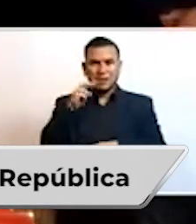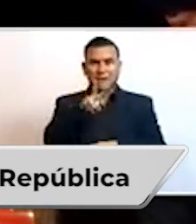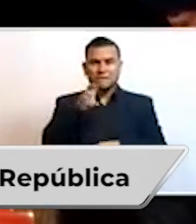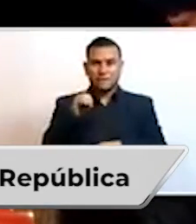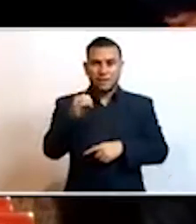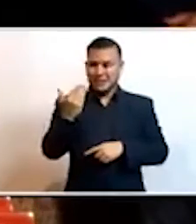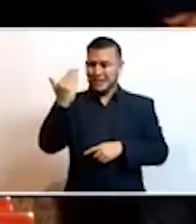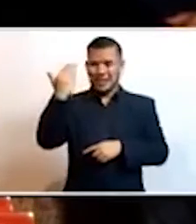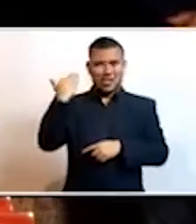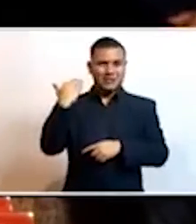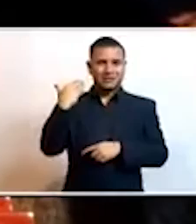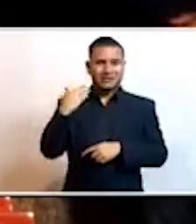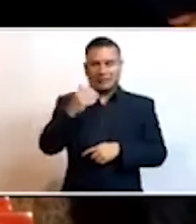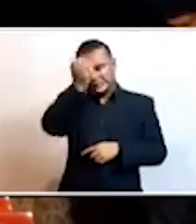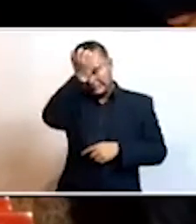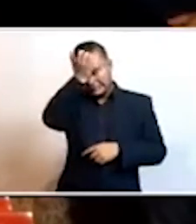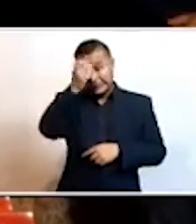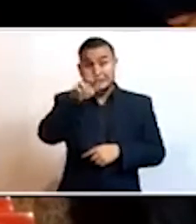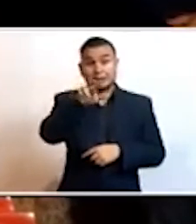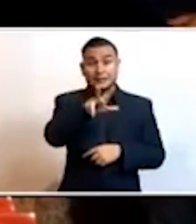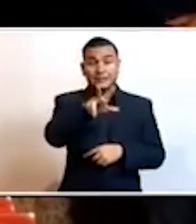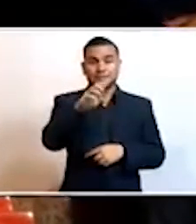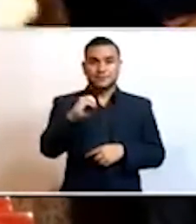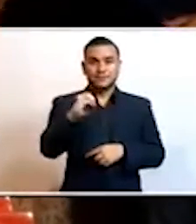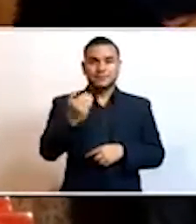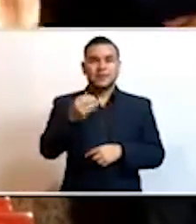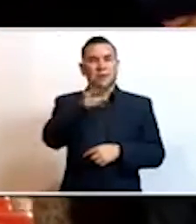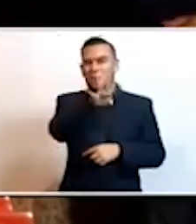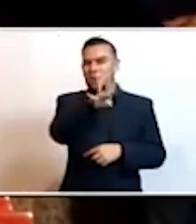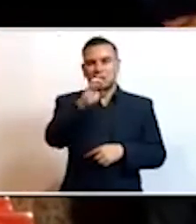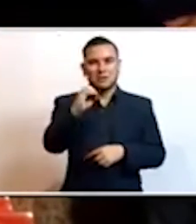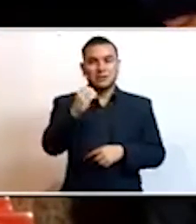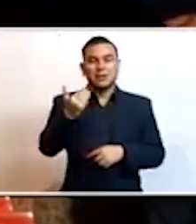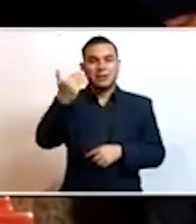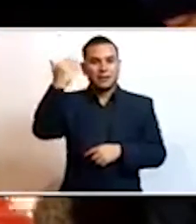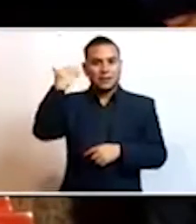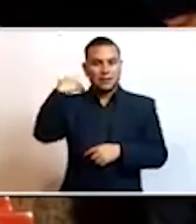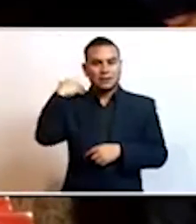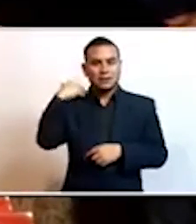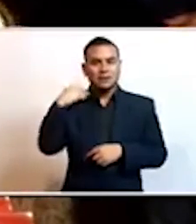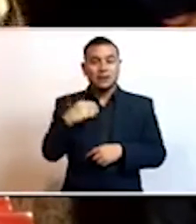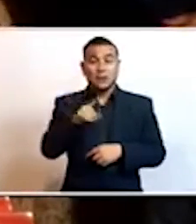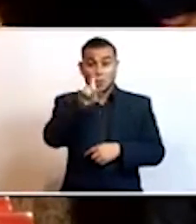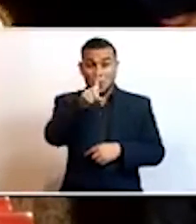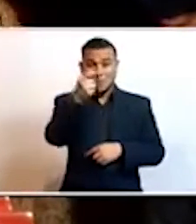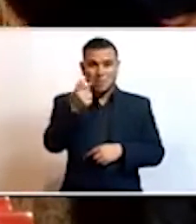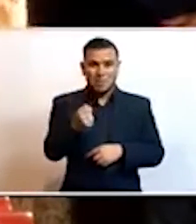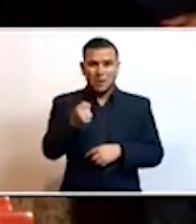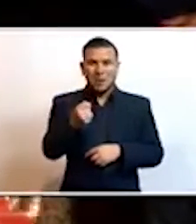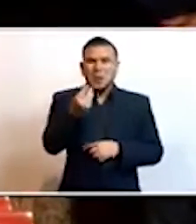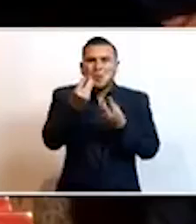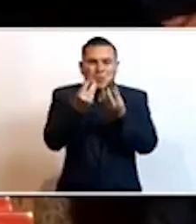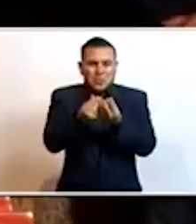mes, 20 años, perdón, en los últimos 30, 40 años, si contamos la guerra, tuvimos un mes con menos